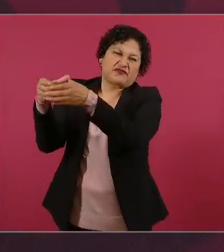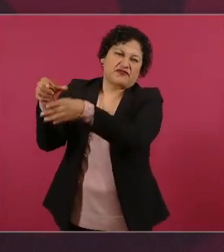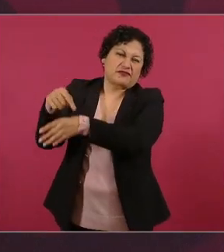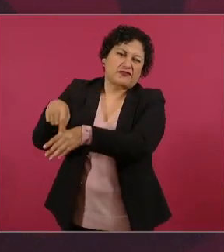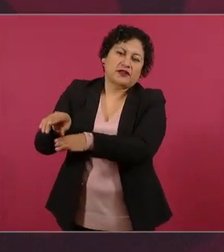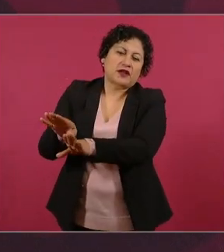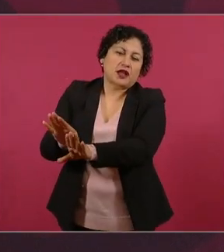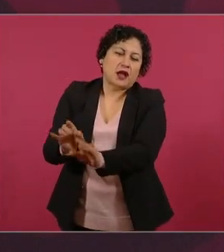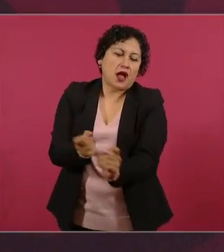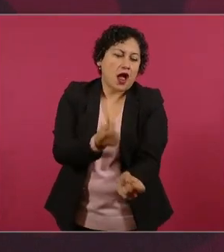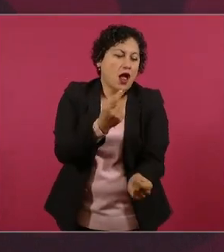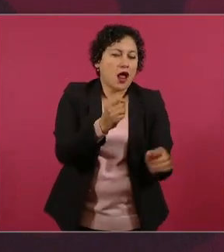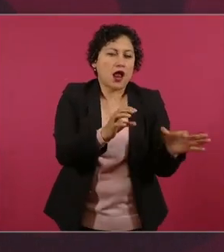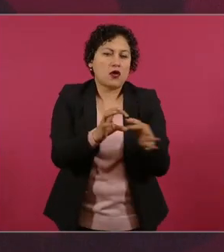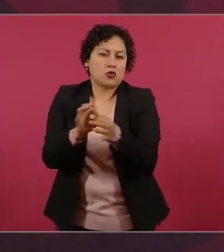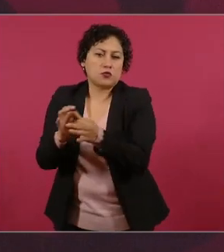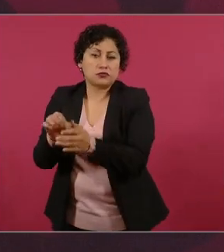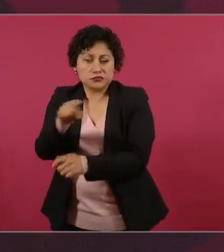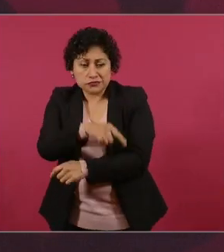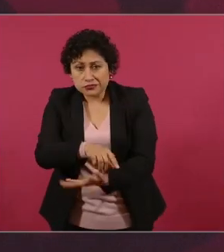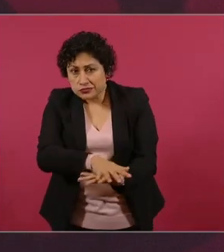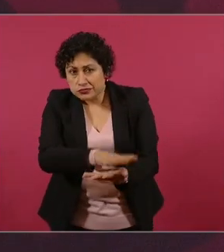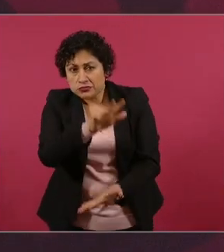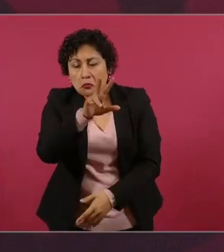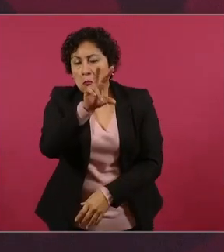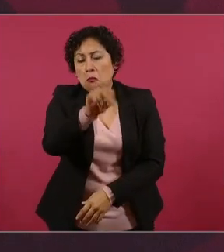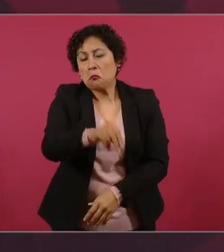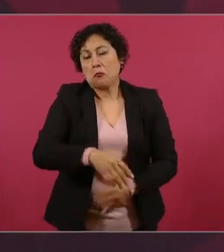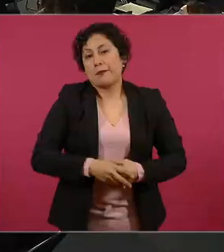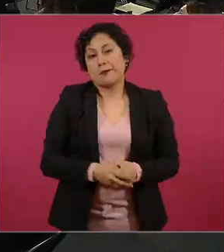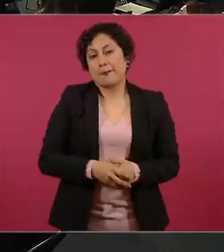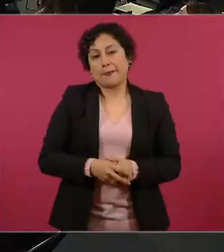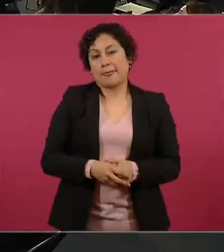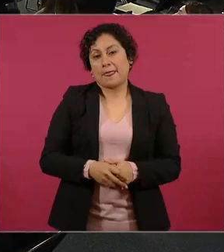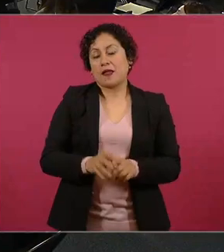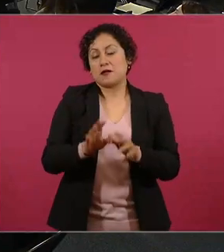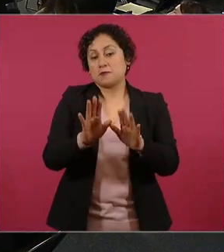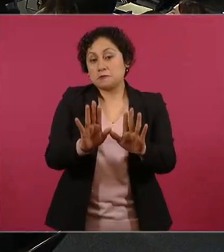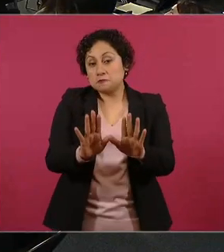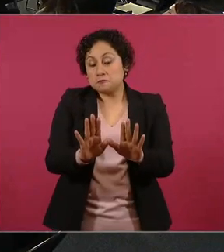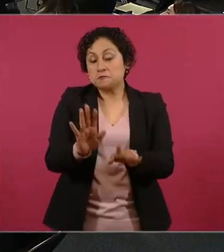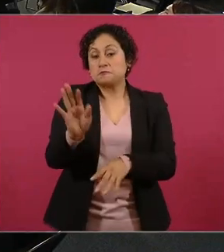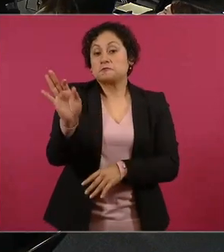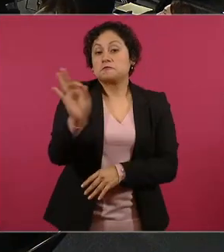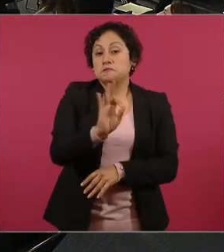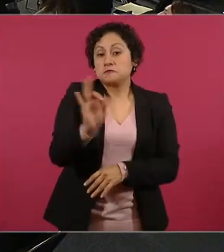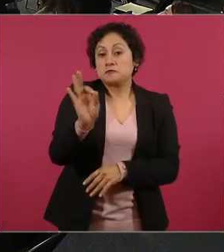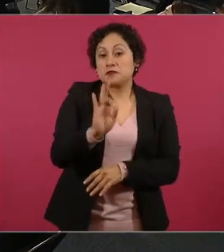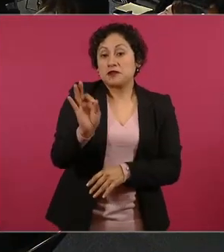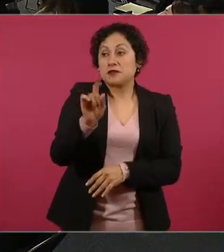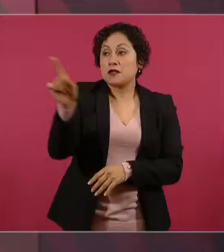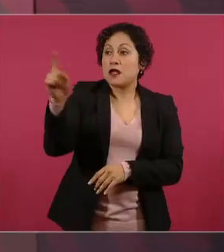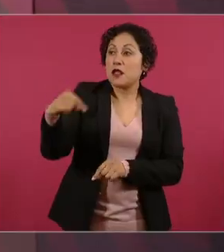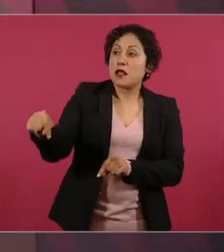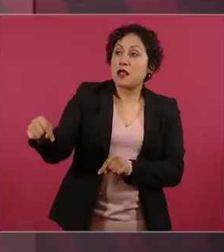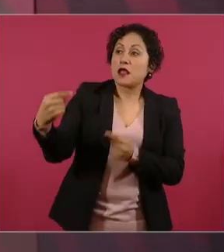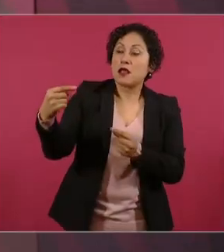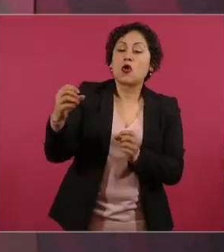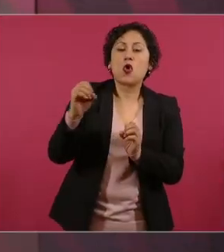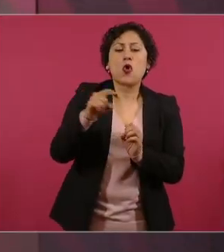político. Ustedes no. Y puede ser que tengan diferencias con nosotros, pero